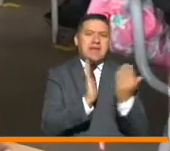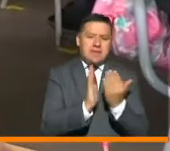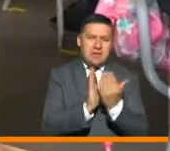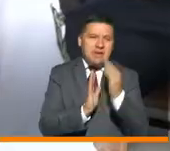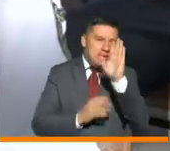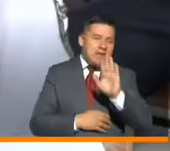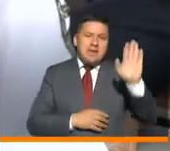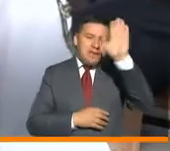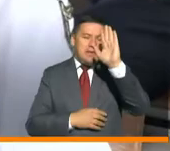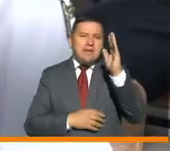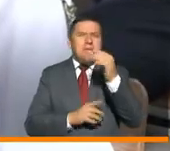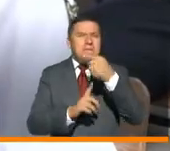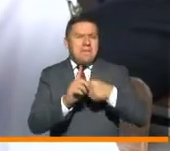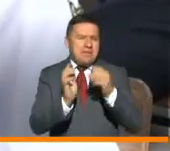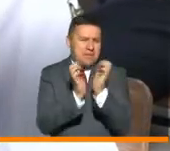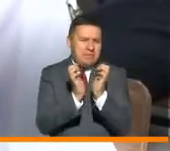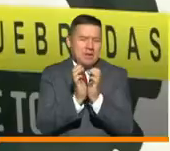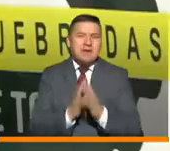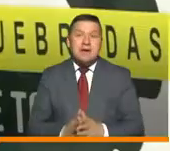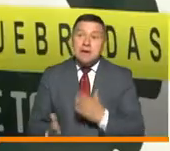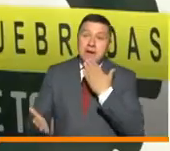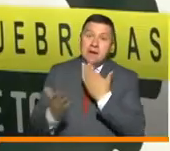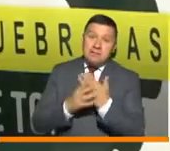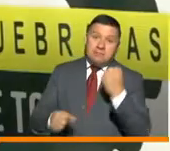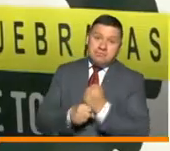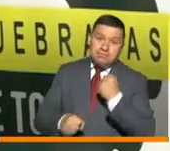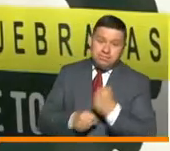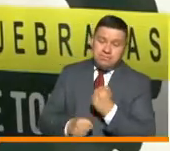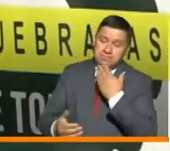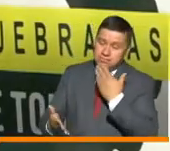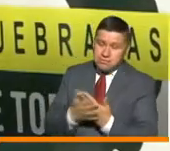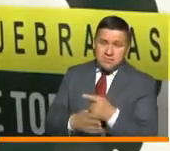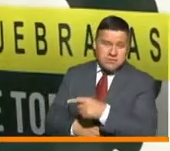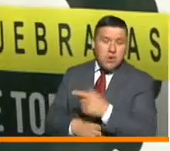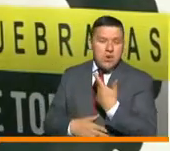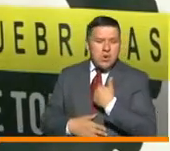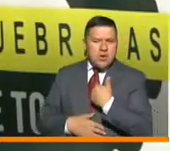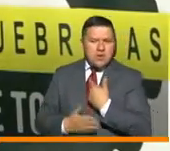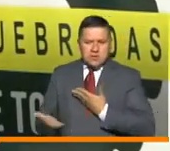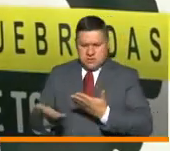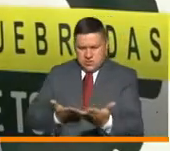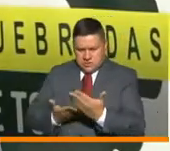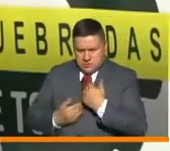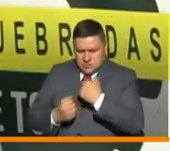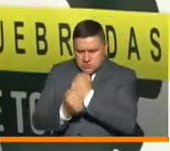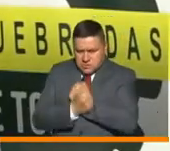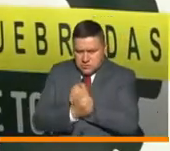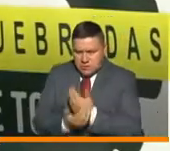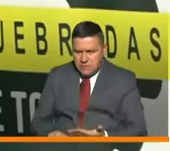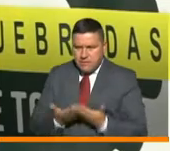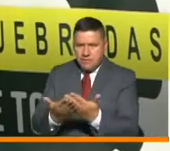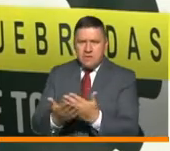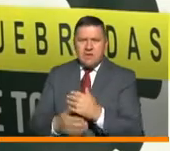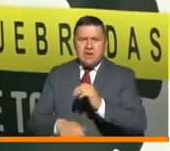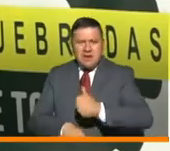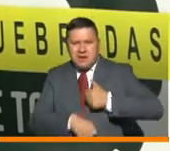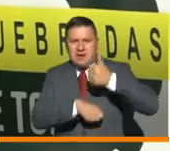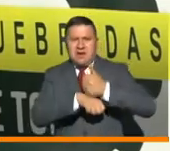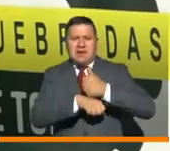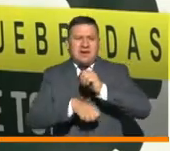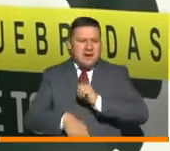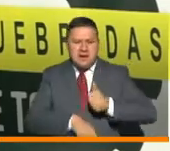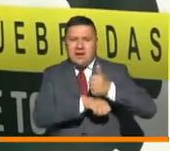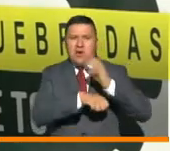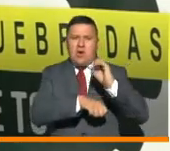educativas del departamento en el mes de mayo. Gracias al trabajo y a esa vocación de servicio que tienen los rectores,